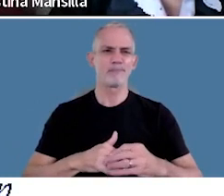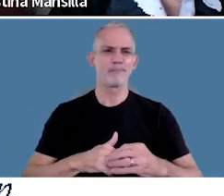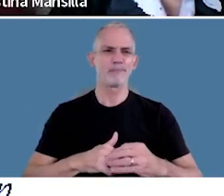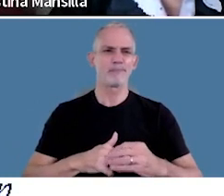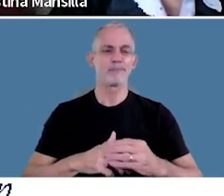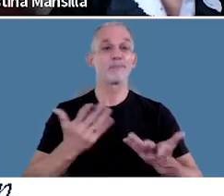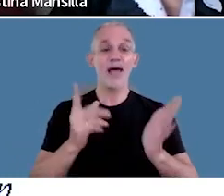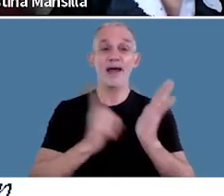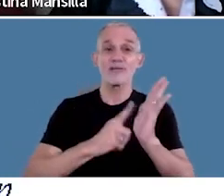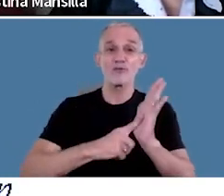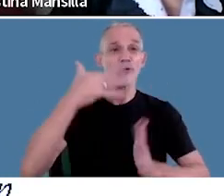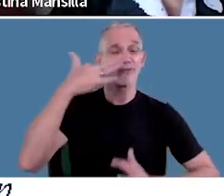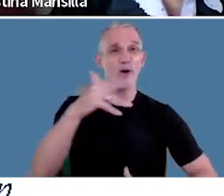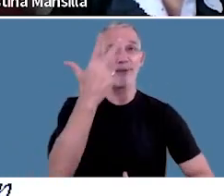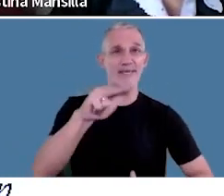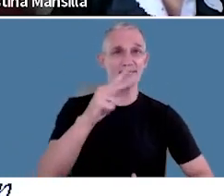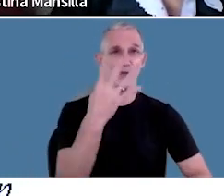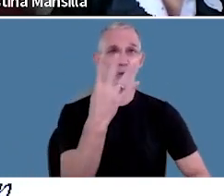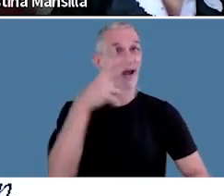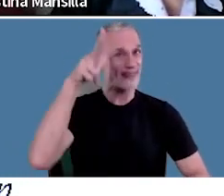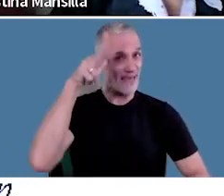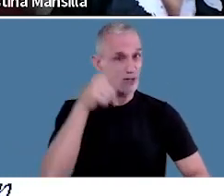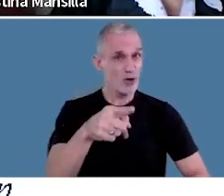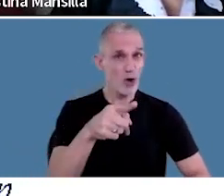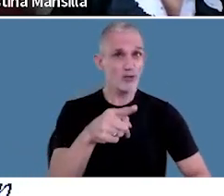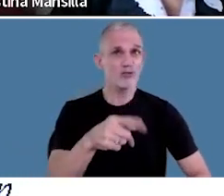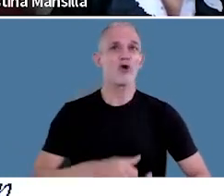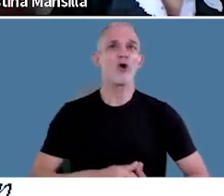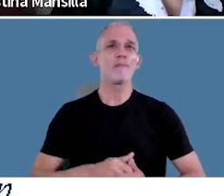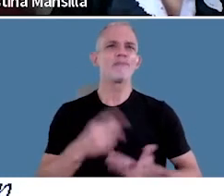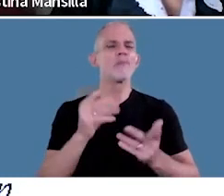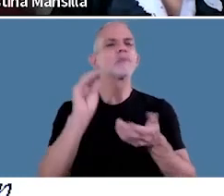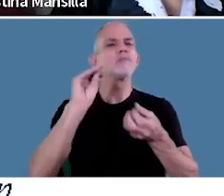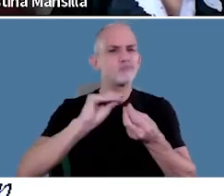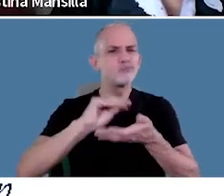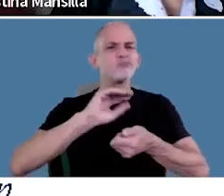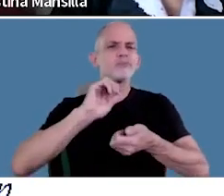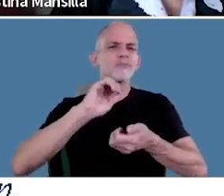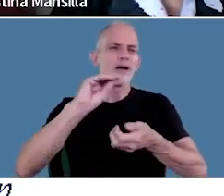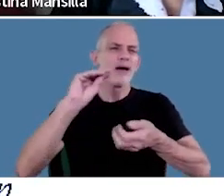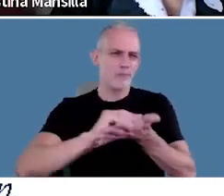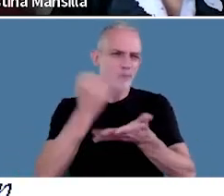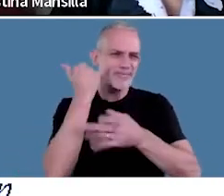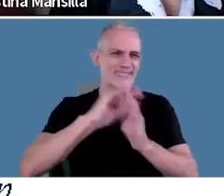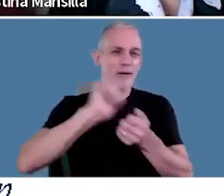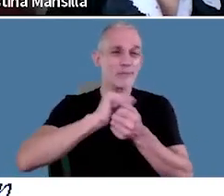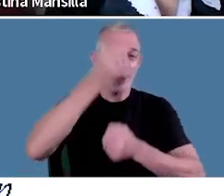La resolución 5348, ¿sí? publicada en Boletín Oficial el 19 de